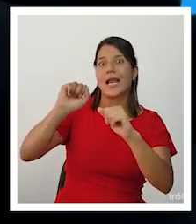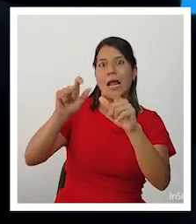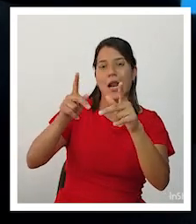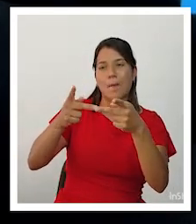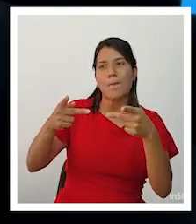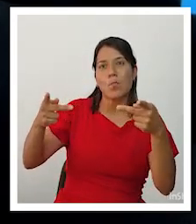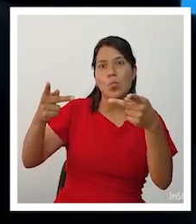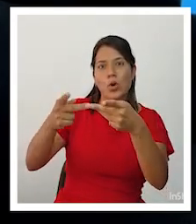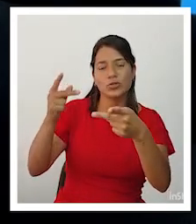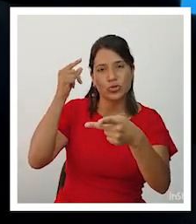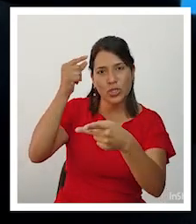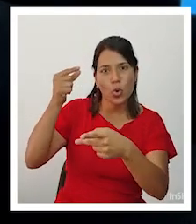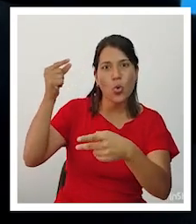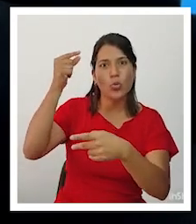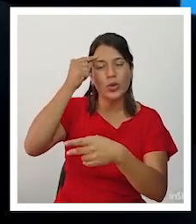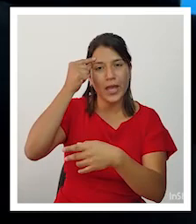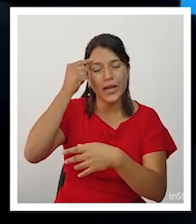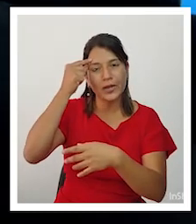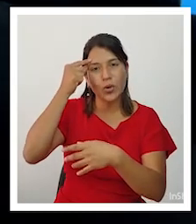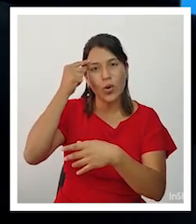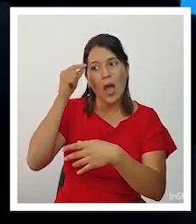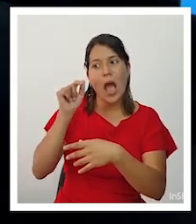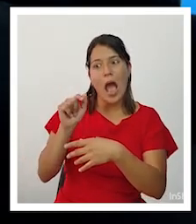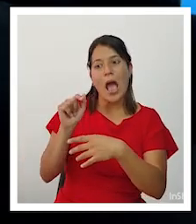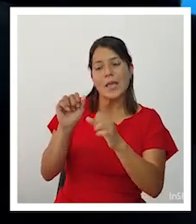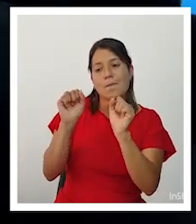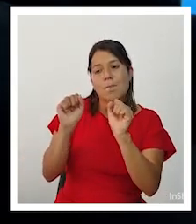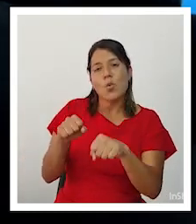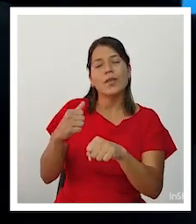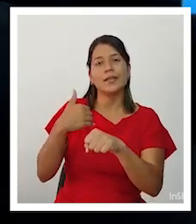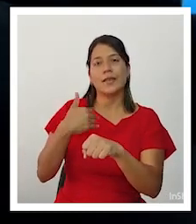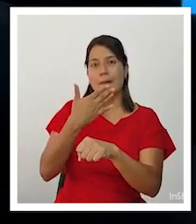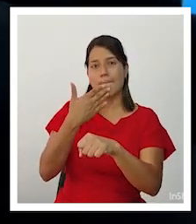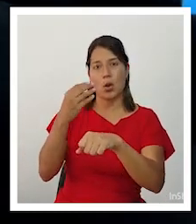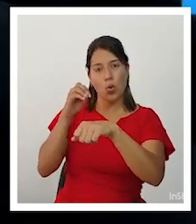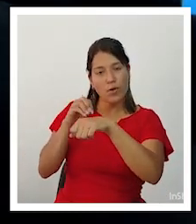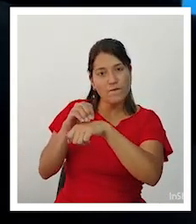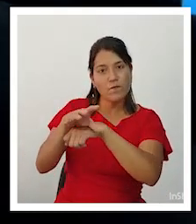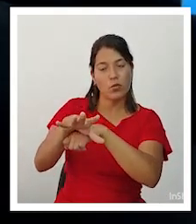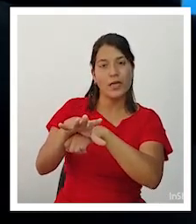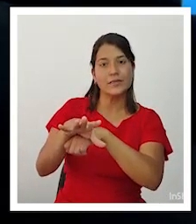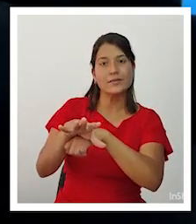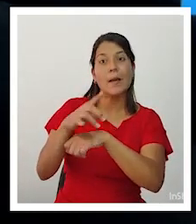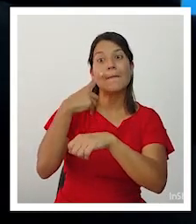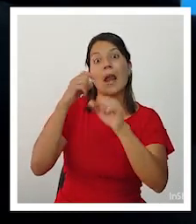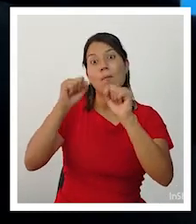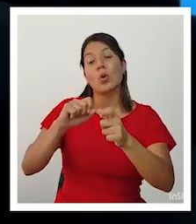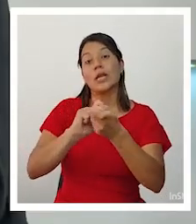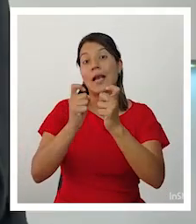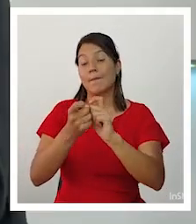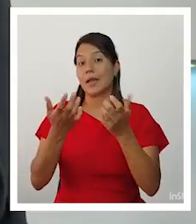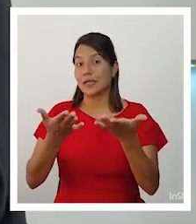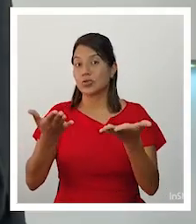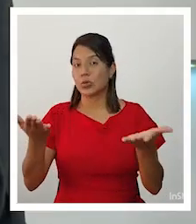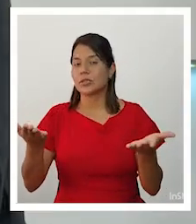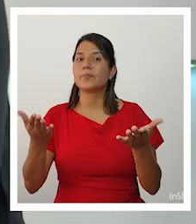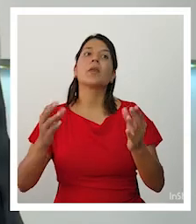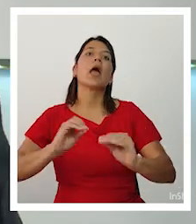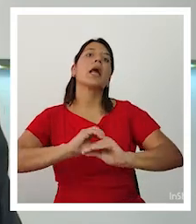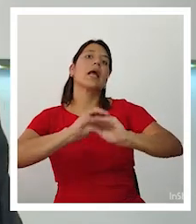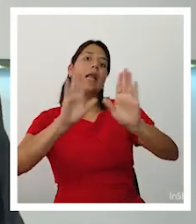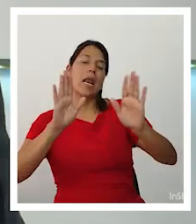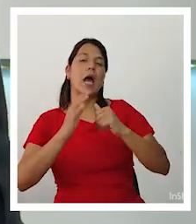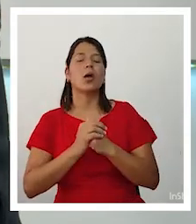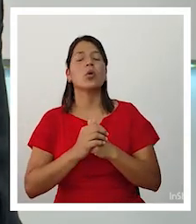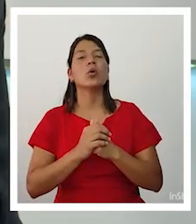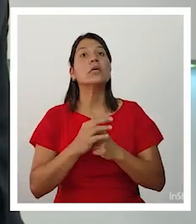donde podrían inferir mejor en cambiar las cosas. Claro, por supuesto. De